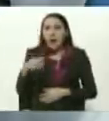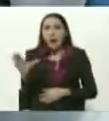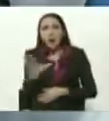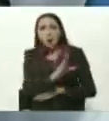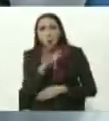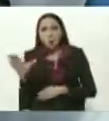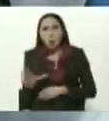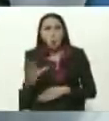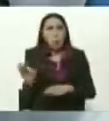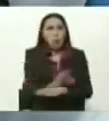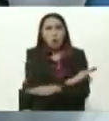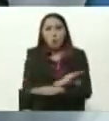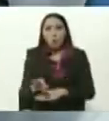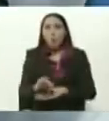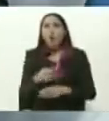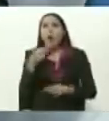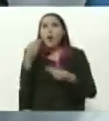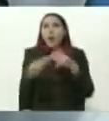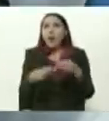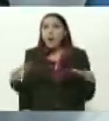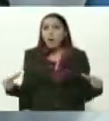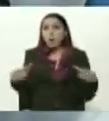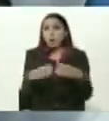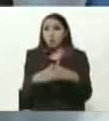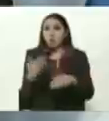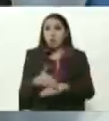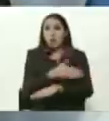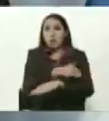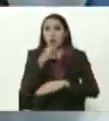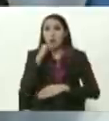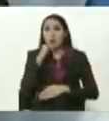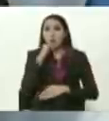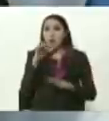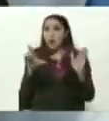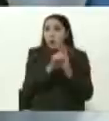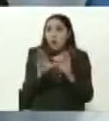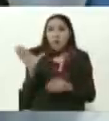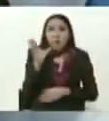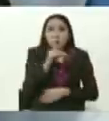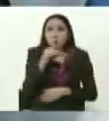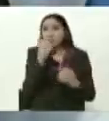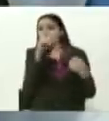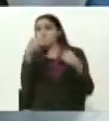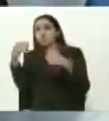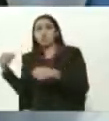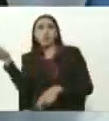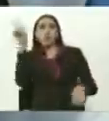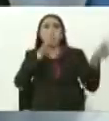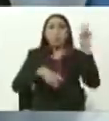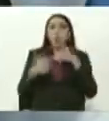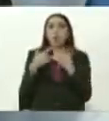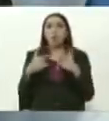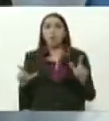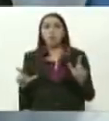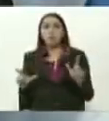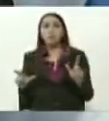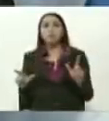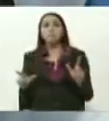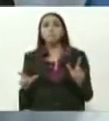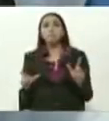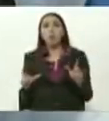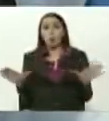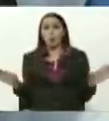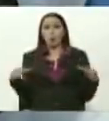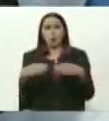colombiano, este tipo de acción que menciono, donde no hay ley, donde no hay Estado de Derecho, vemos donde los